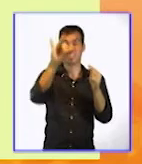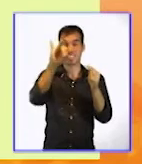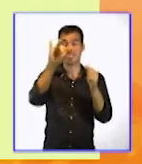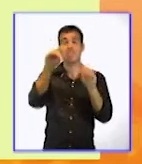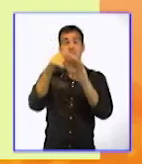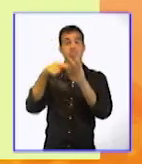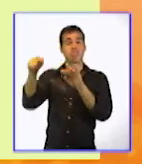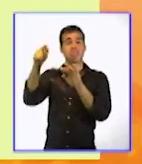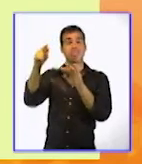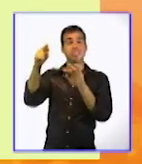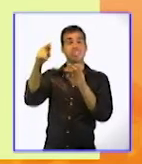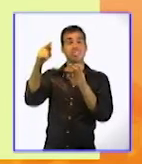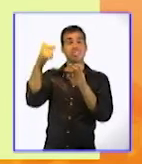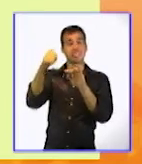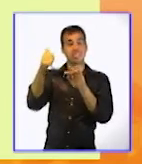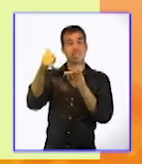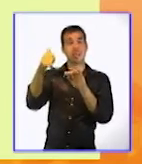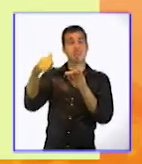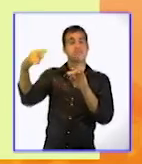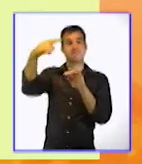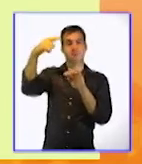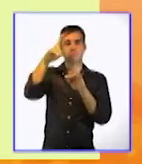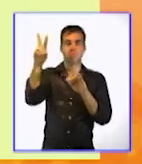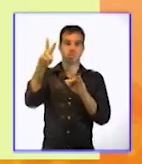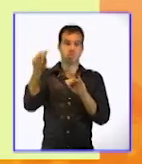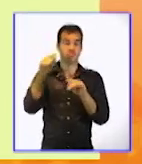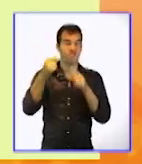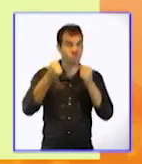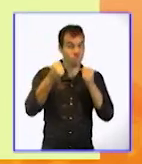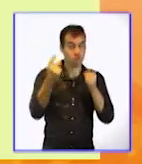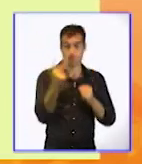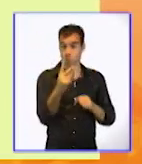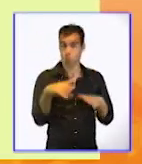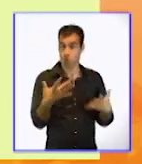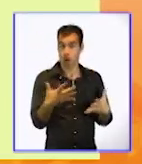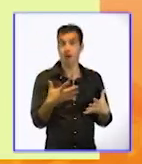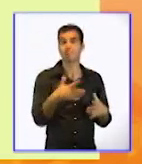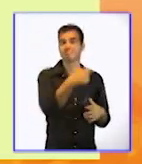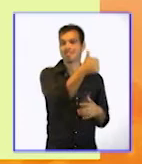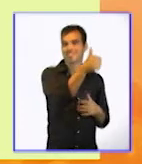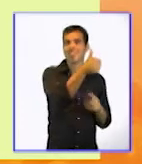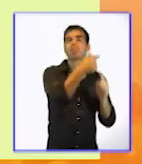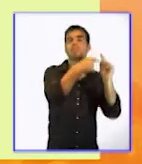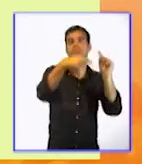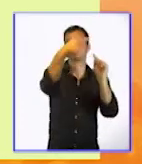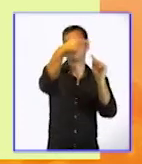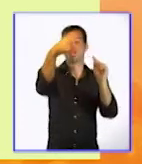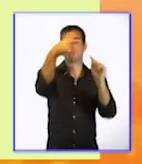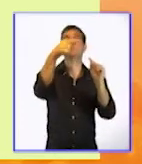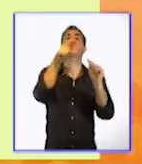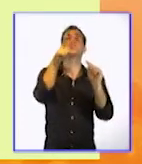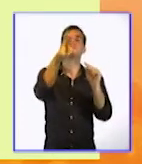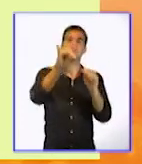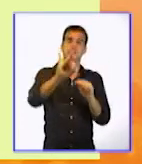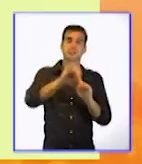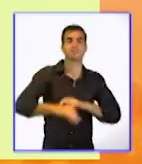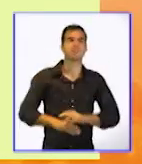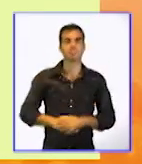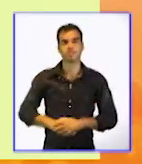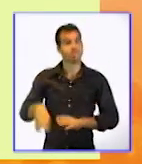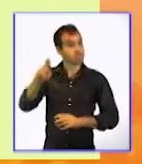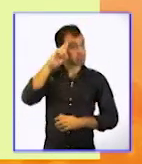más fuerte de los dos sería el de 10 a la menos 17. Recordar que la